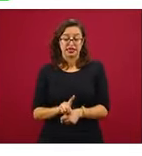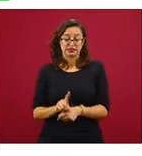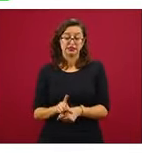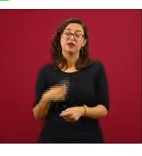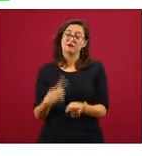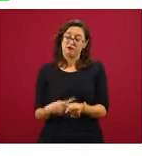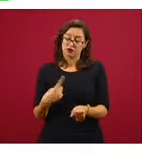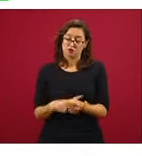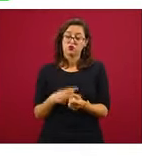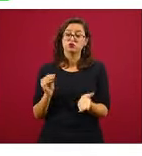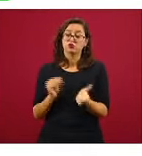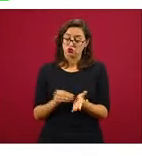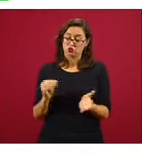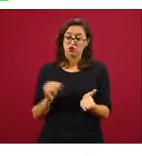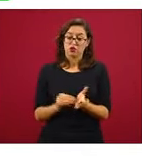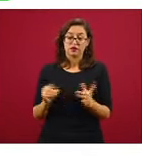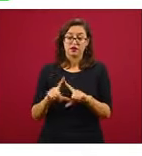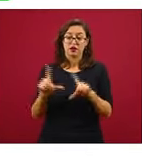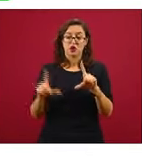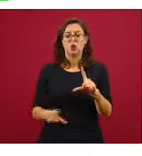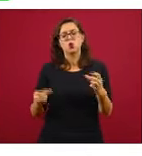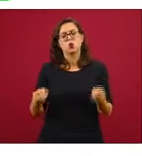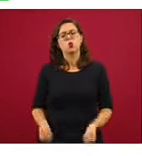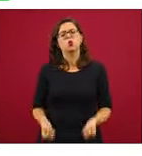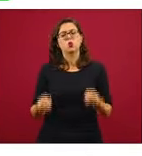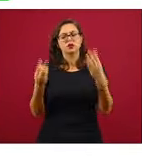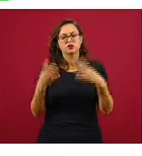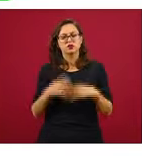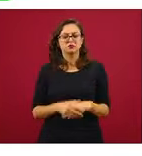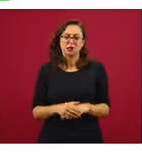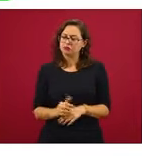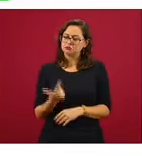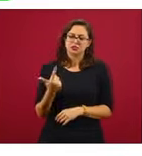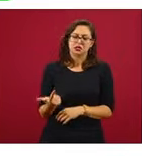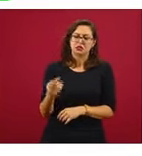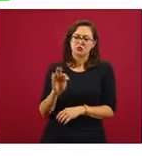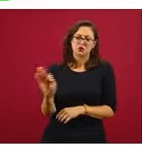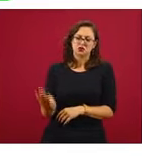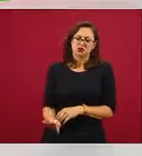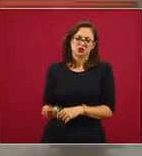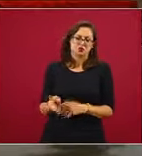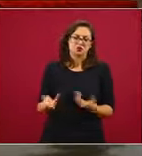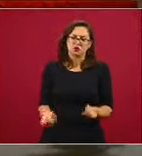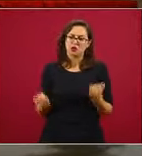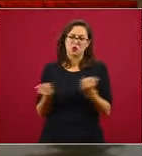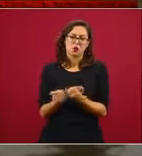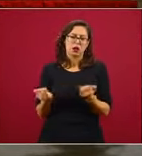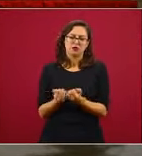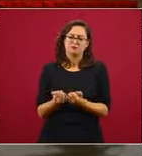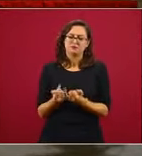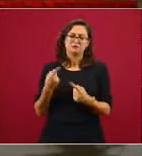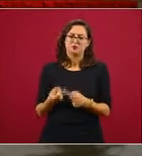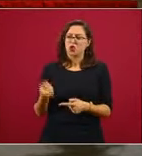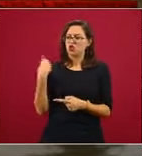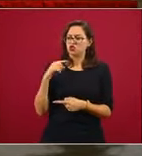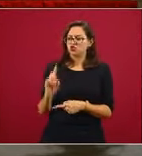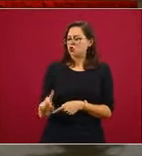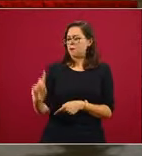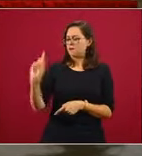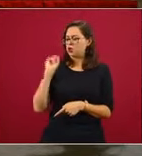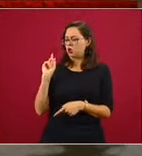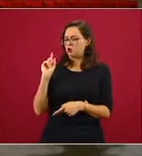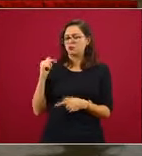la epidemia activa a nivel nacional, continúa en 7%, que fue el porcentaje con el cual abrimos el domingo,